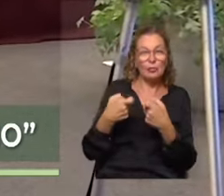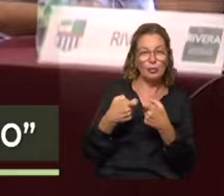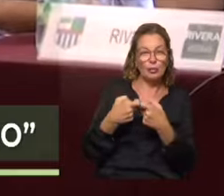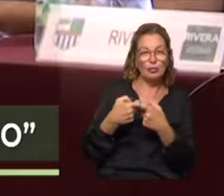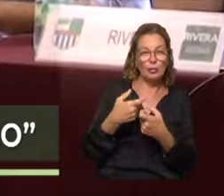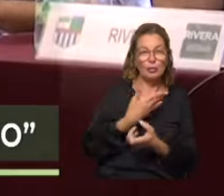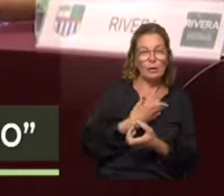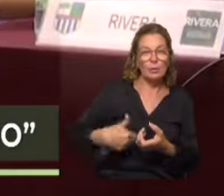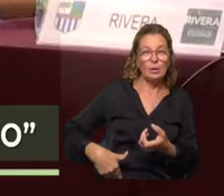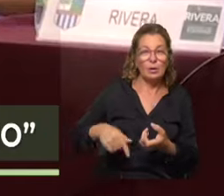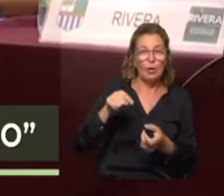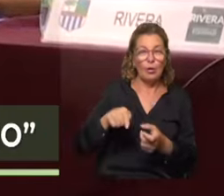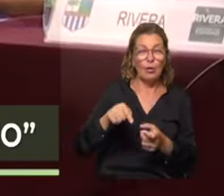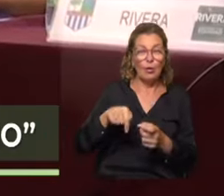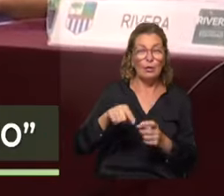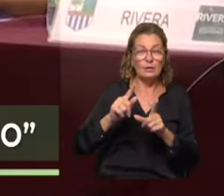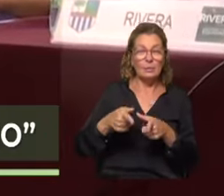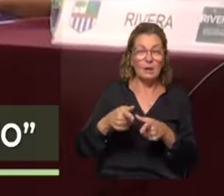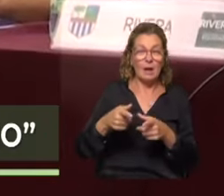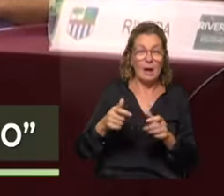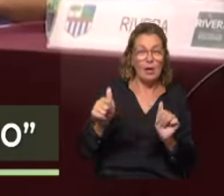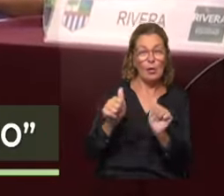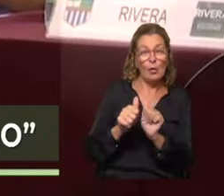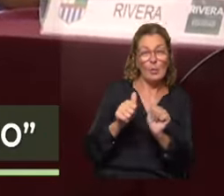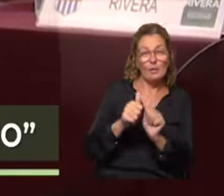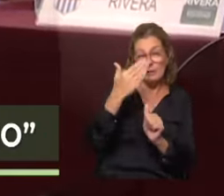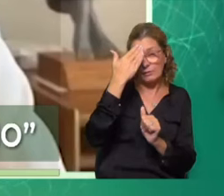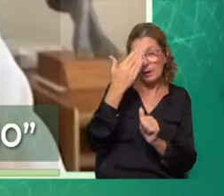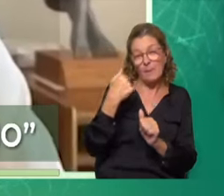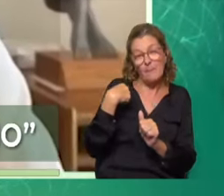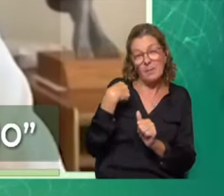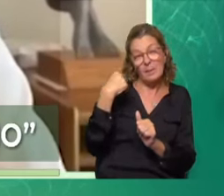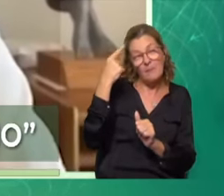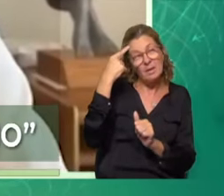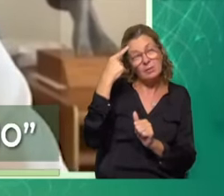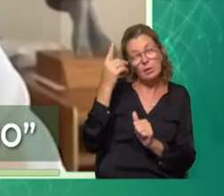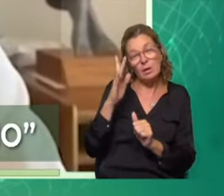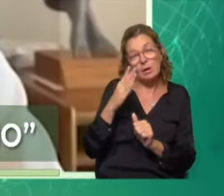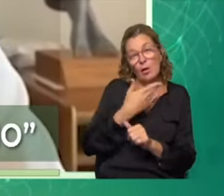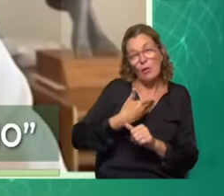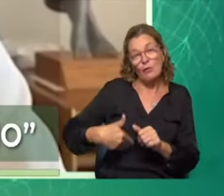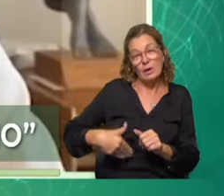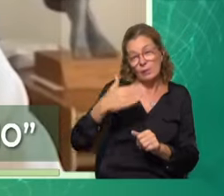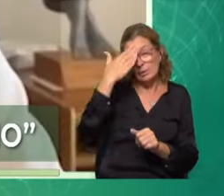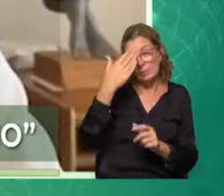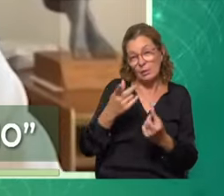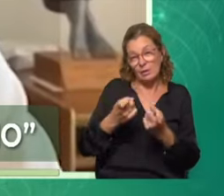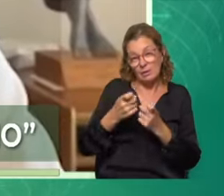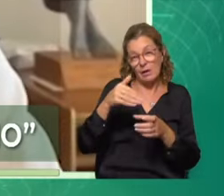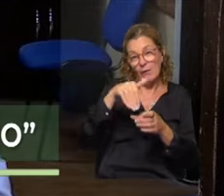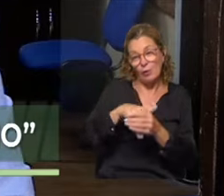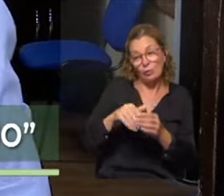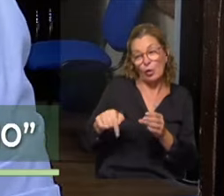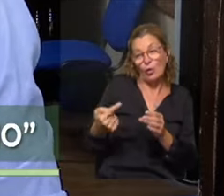que hoy están dispuestos a acompañar el Frente Amplio. Creo que el Frente, para poder ser gobierno nacional, necesita el voto